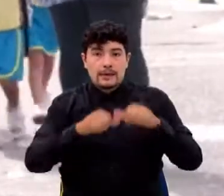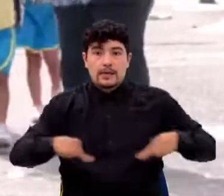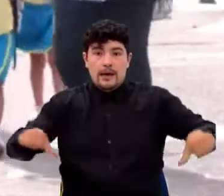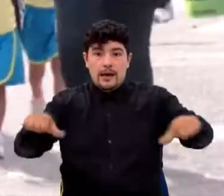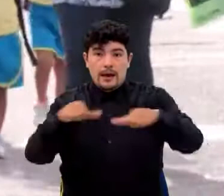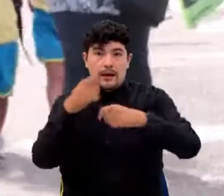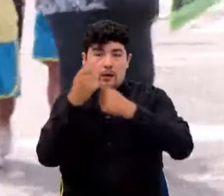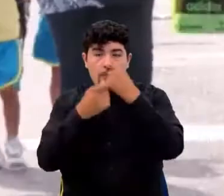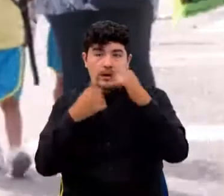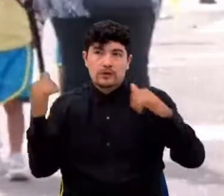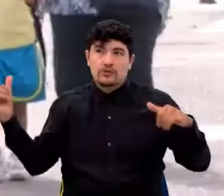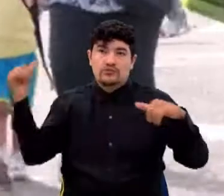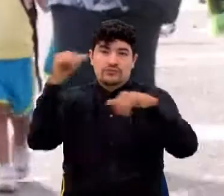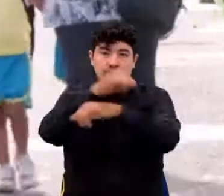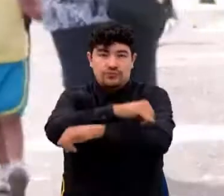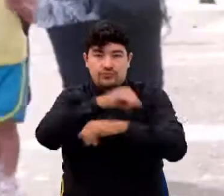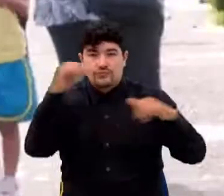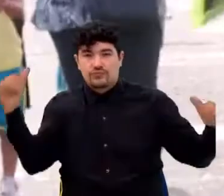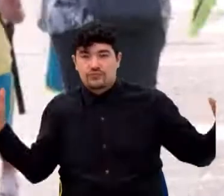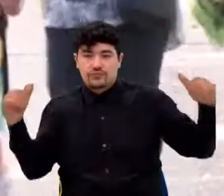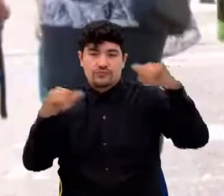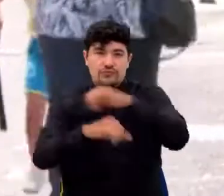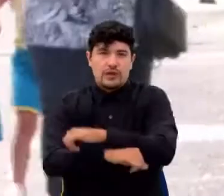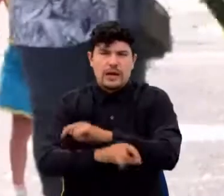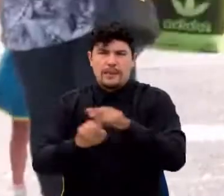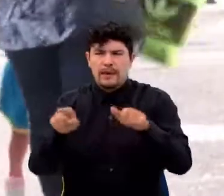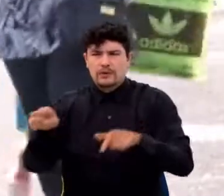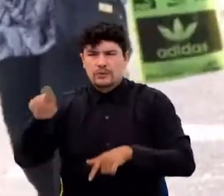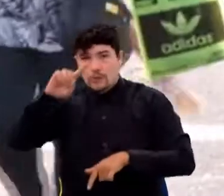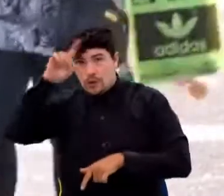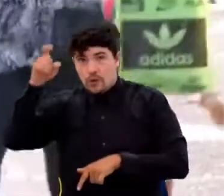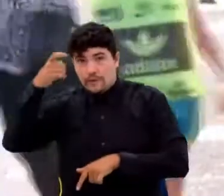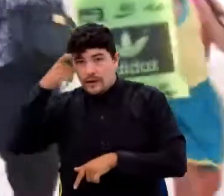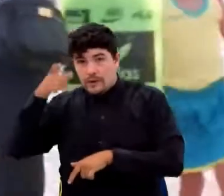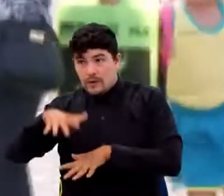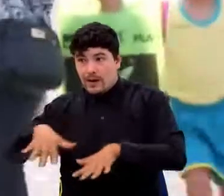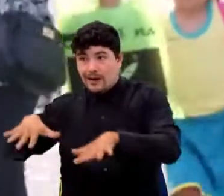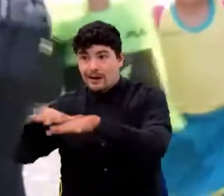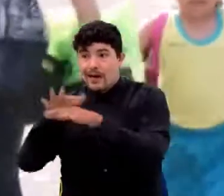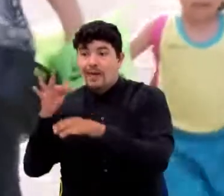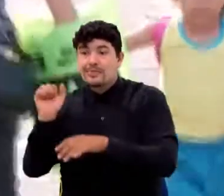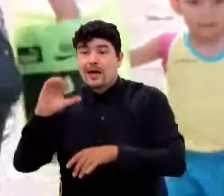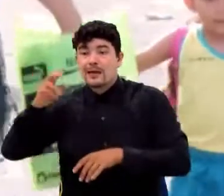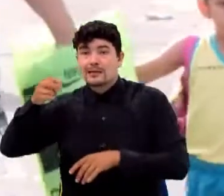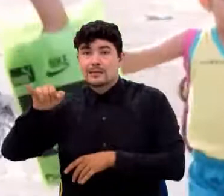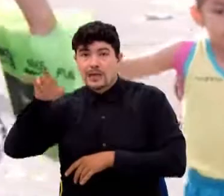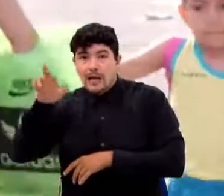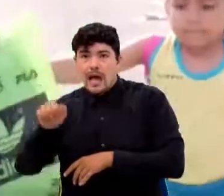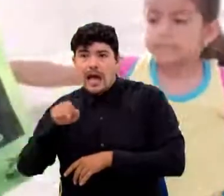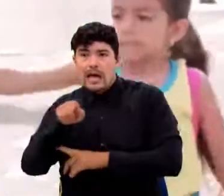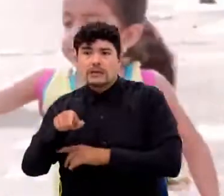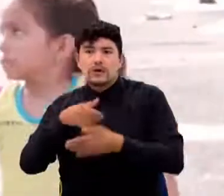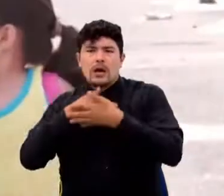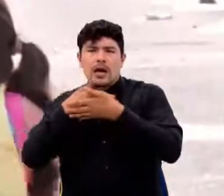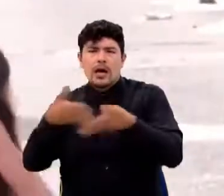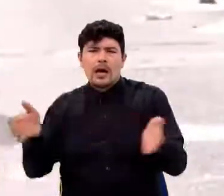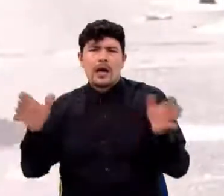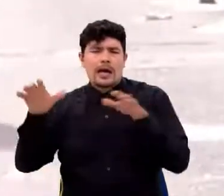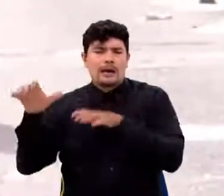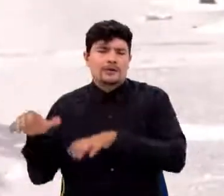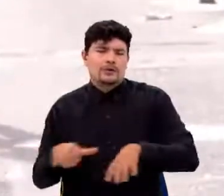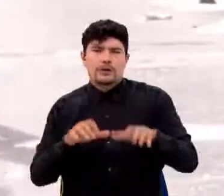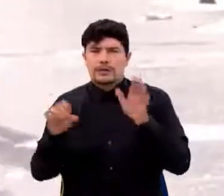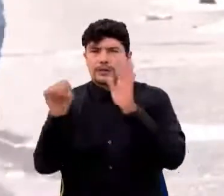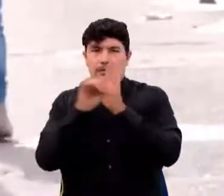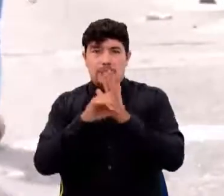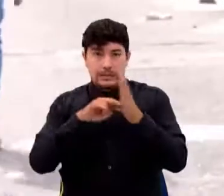aérea, el gobernador del estado Táchira indicó que esta apertura será un acto simbólico y que por lo tanto pues